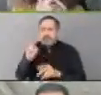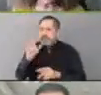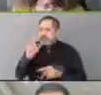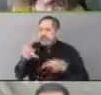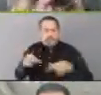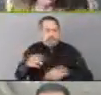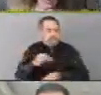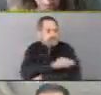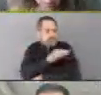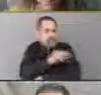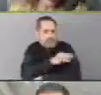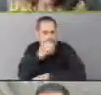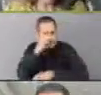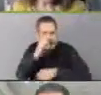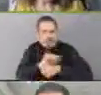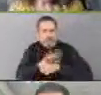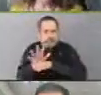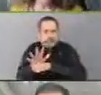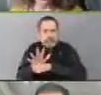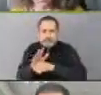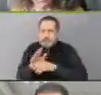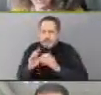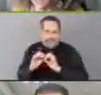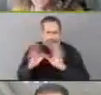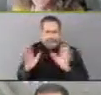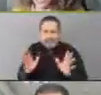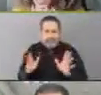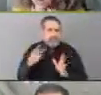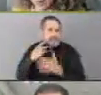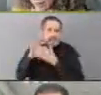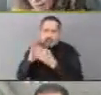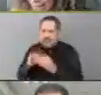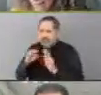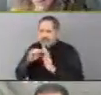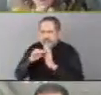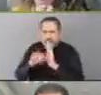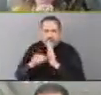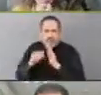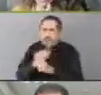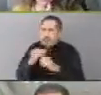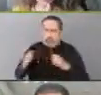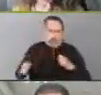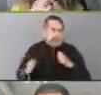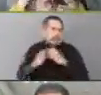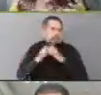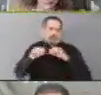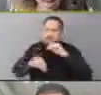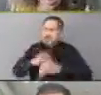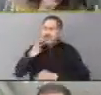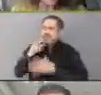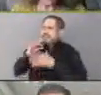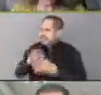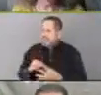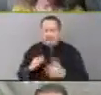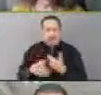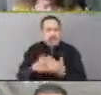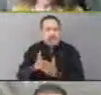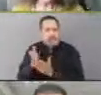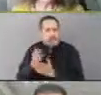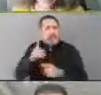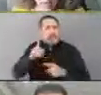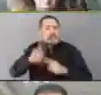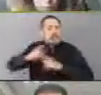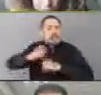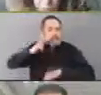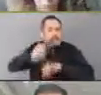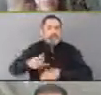la COVID-19. Por supuesto, es una política emergente. Es el canal, es el gobierno.